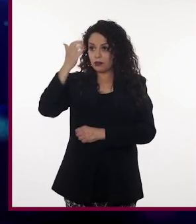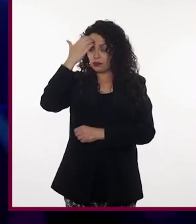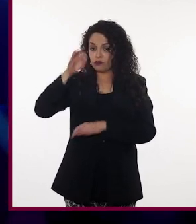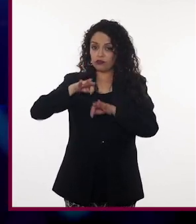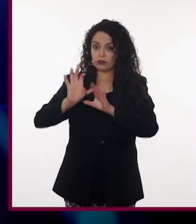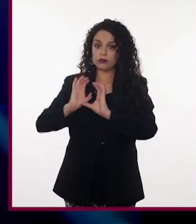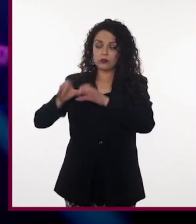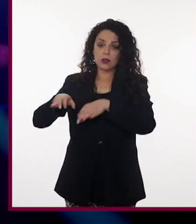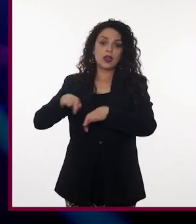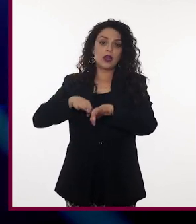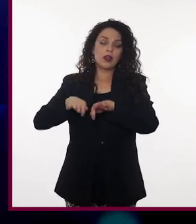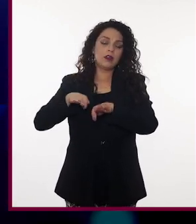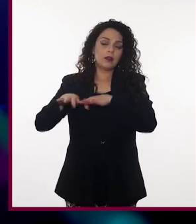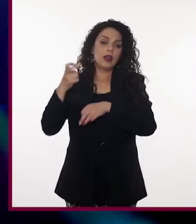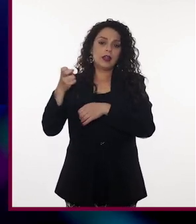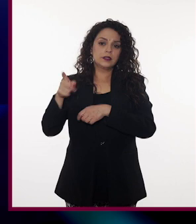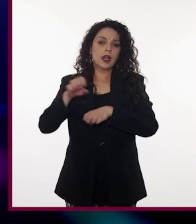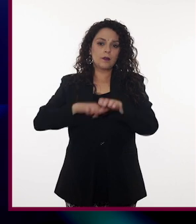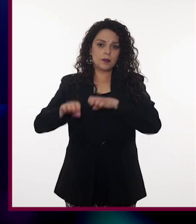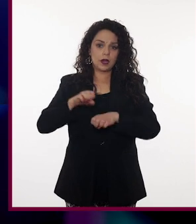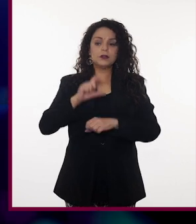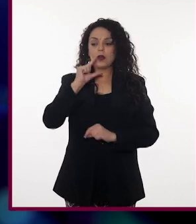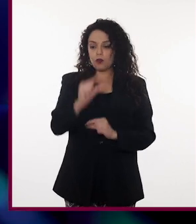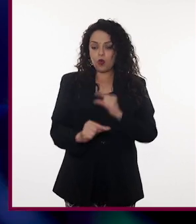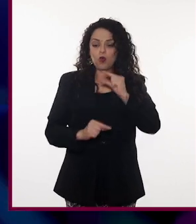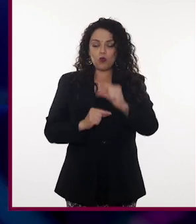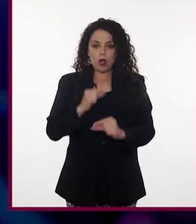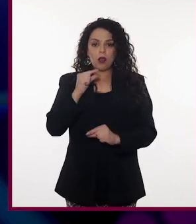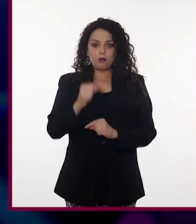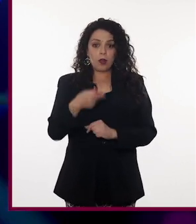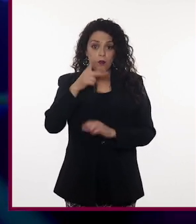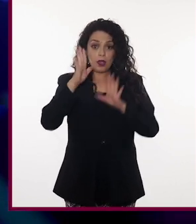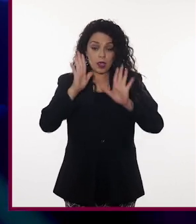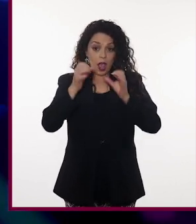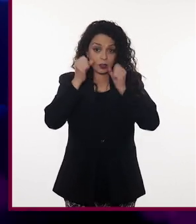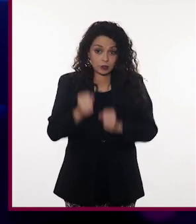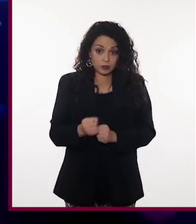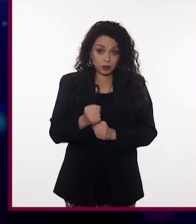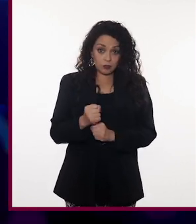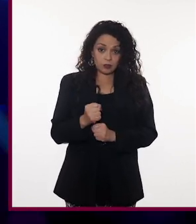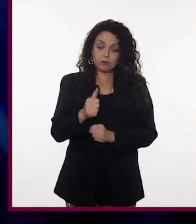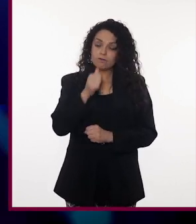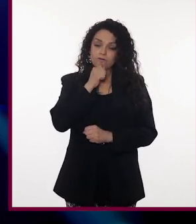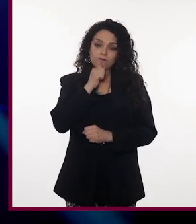otro lado, pero digamos, eso es algo que va avanzando poco a poco, que no se ha visto todavía,